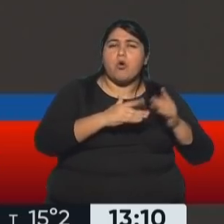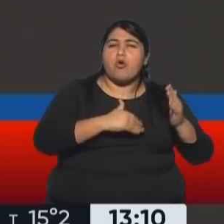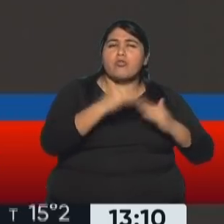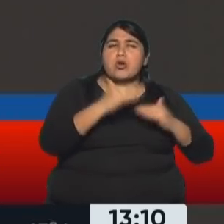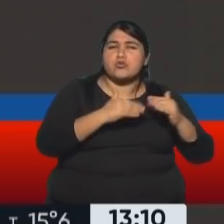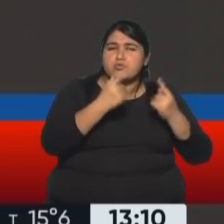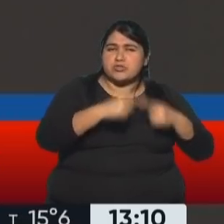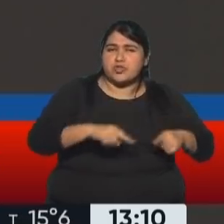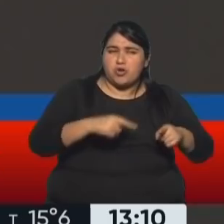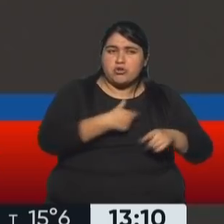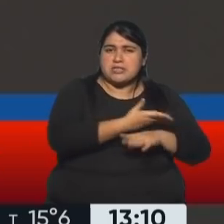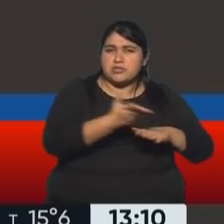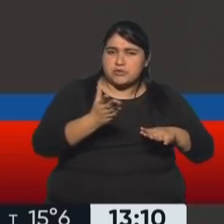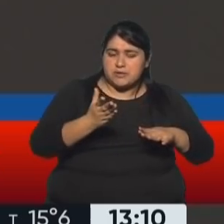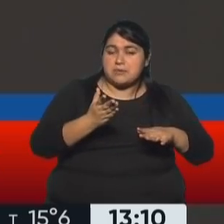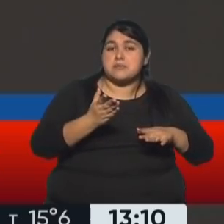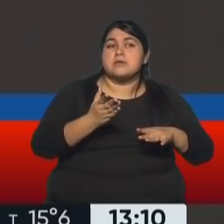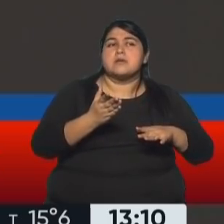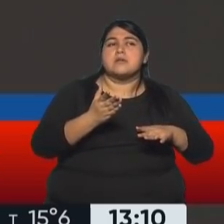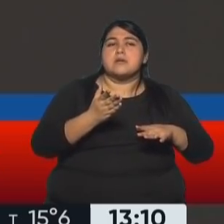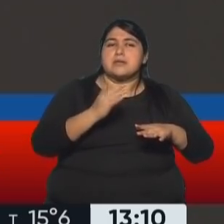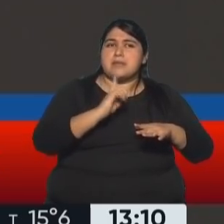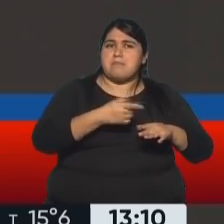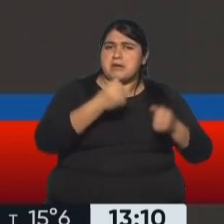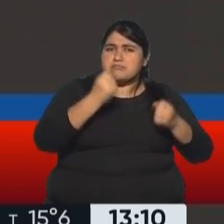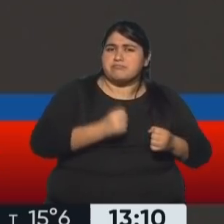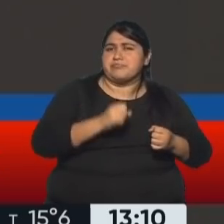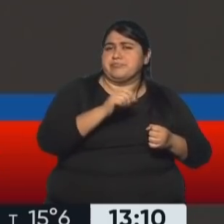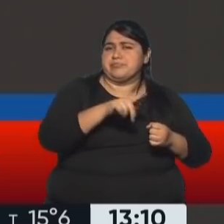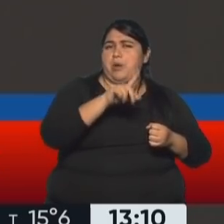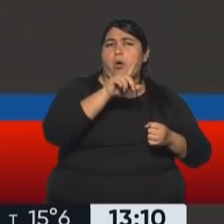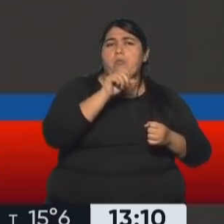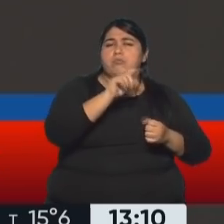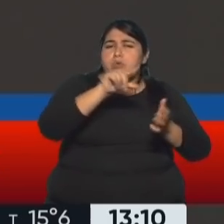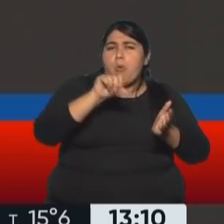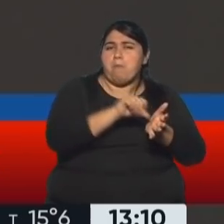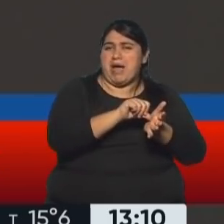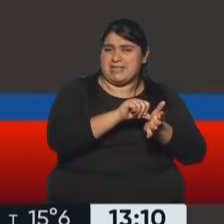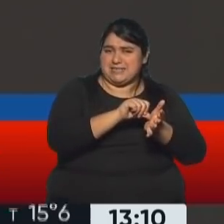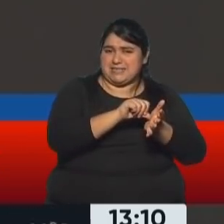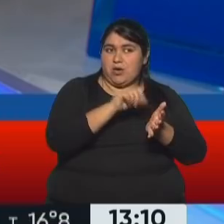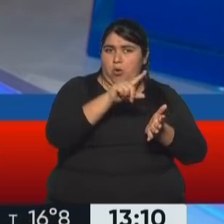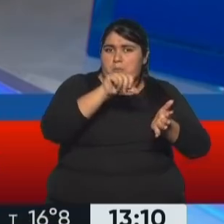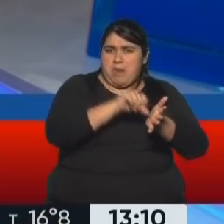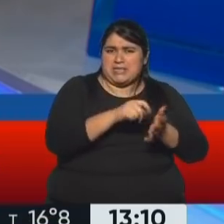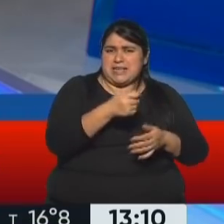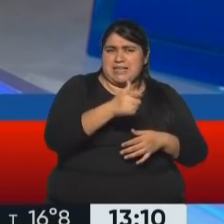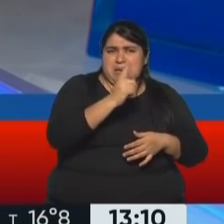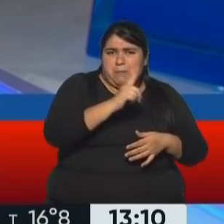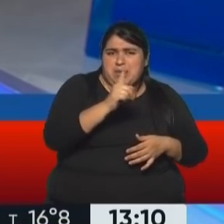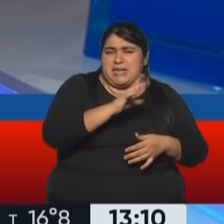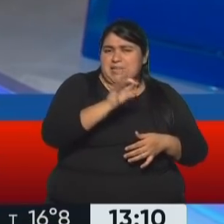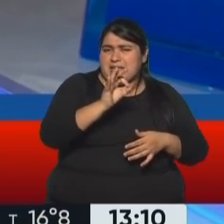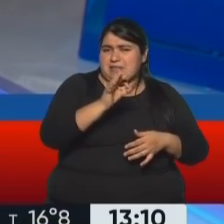determinado tipo de régimen social y político, sino también como una herramienta de afirmación nacional para un país, Ayelén, que tiene casi 1.500 millones de